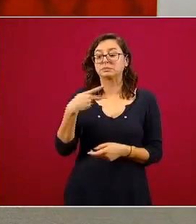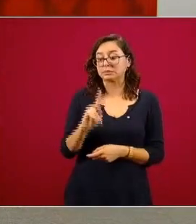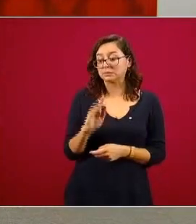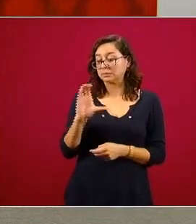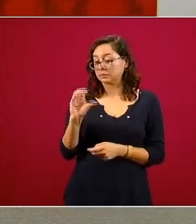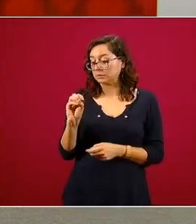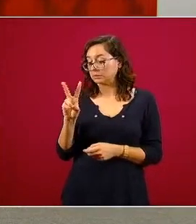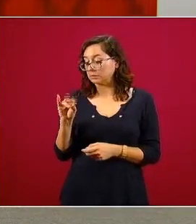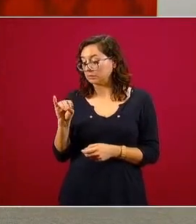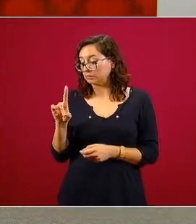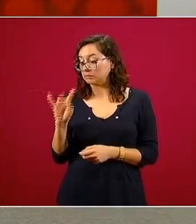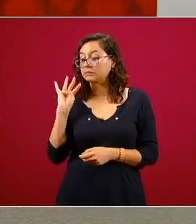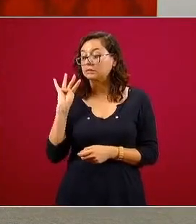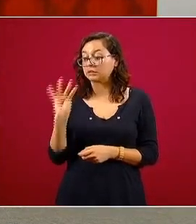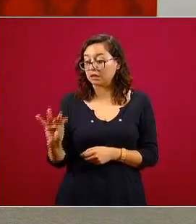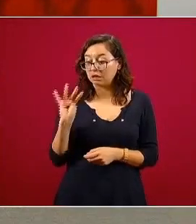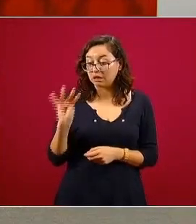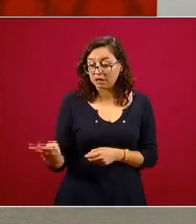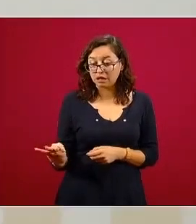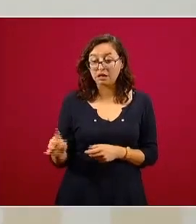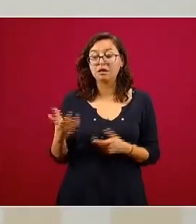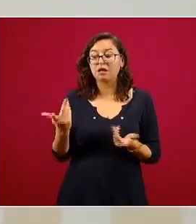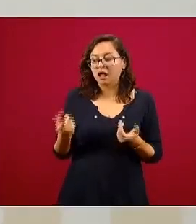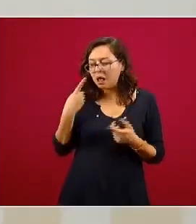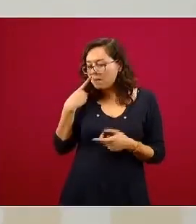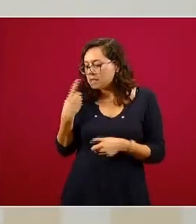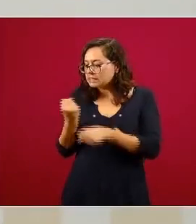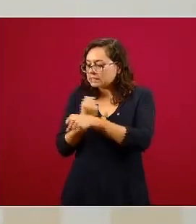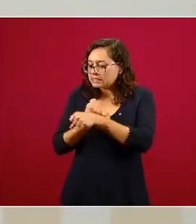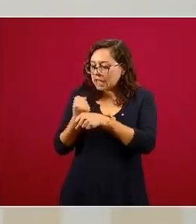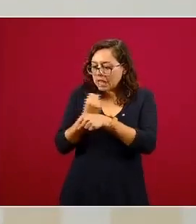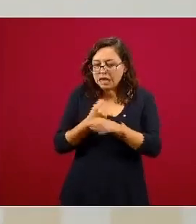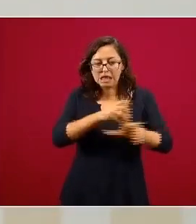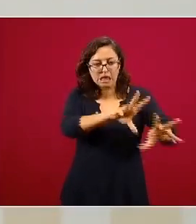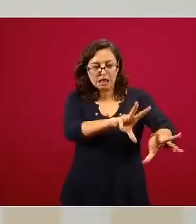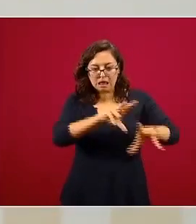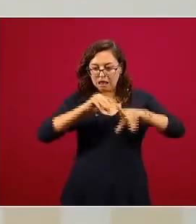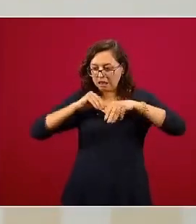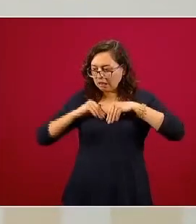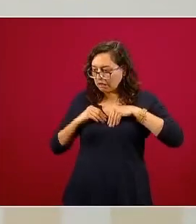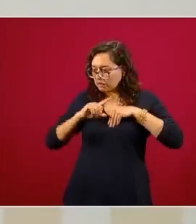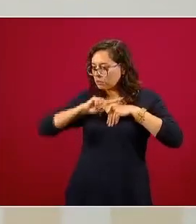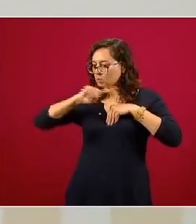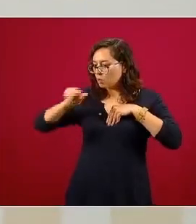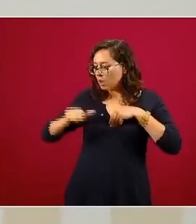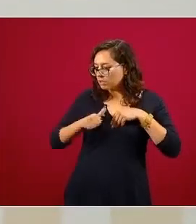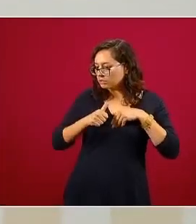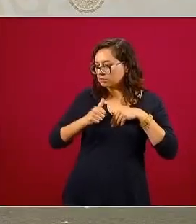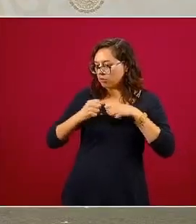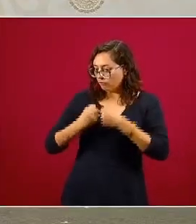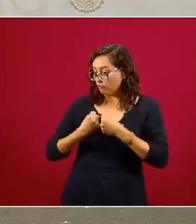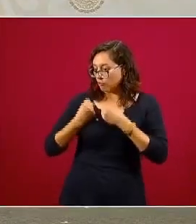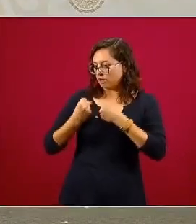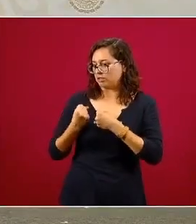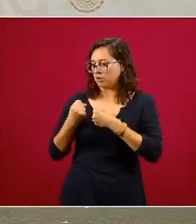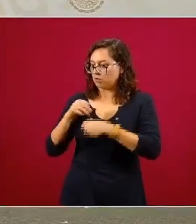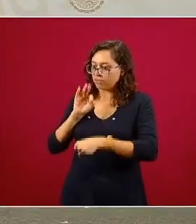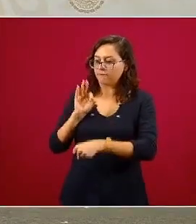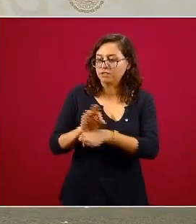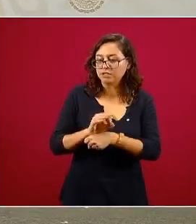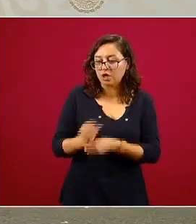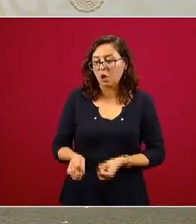estamos estudiando al momento del contacto en cuánto tiempo se producen los anticuerpos,